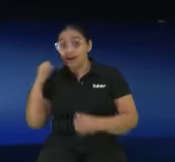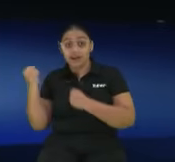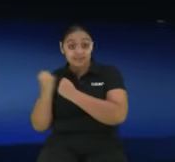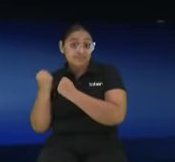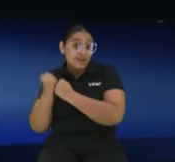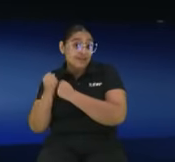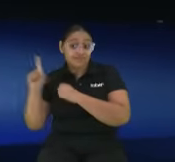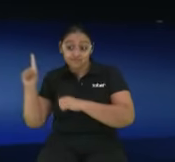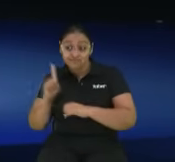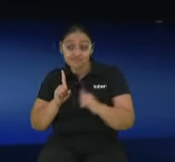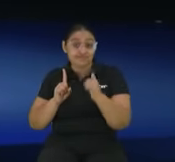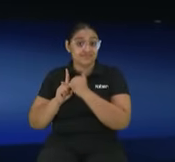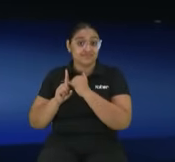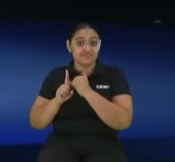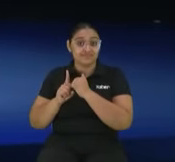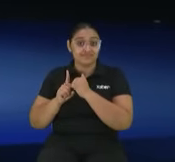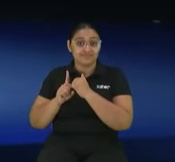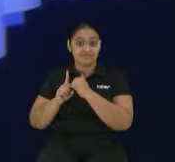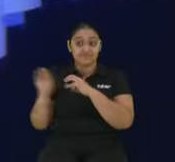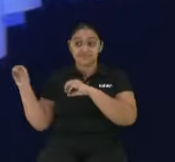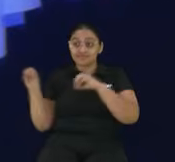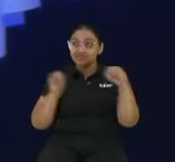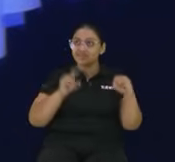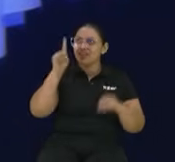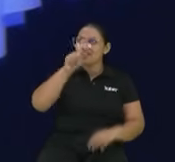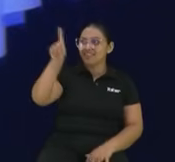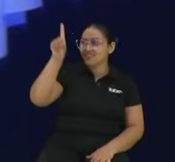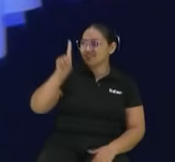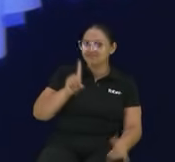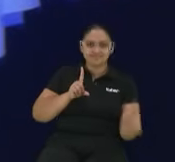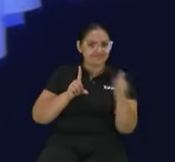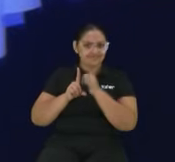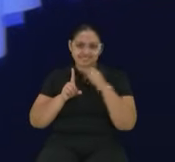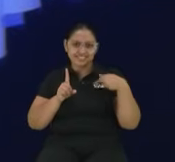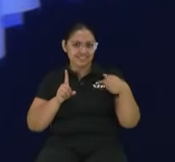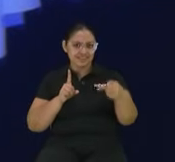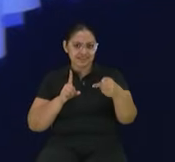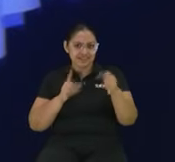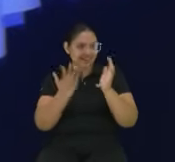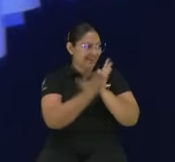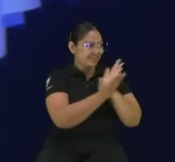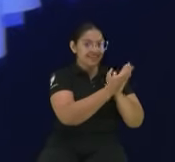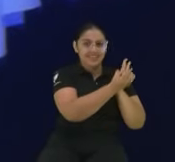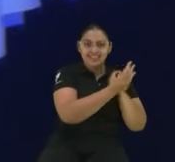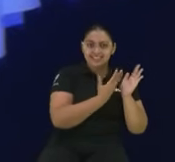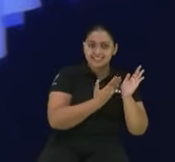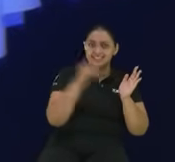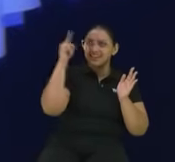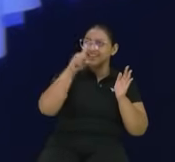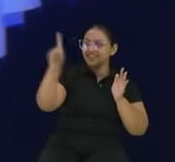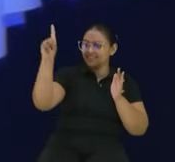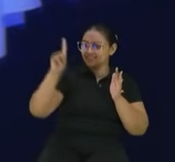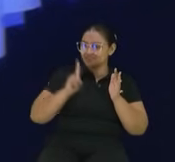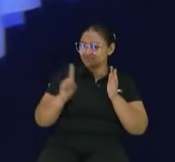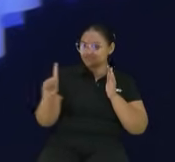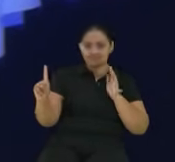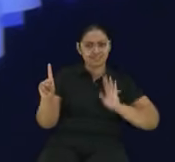una noticia Dios siempre ha estado contigo lo dice su palabra no te dejaré ni te desampararé